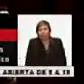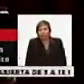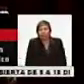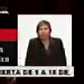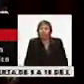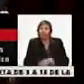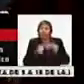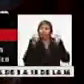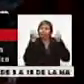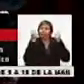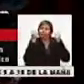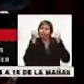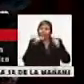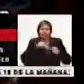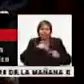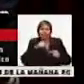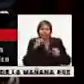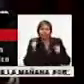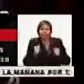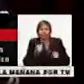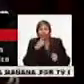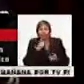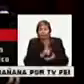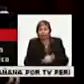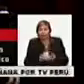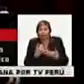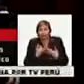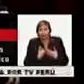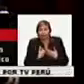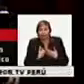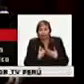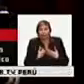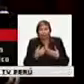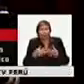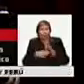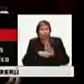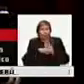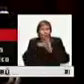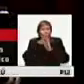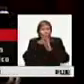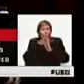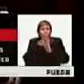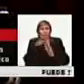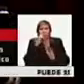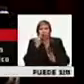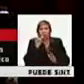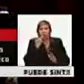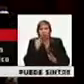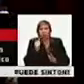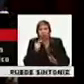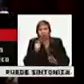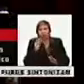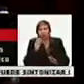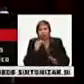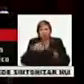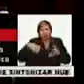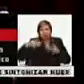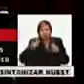La soberanía popular tuvo en Aya de la Torre una expresión superior. Por aquí